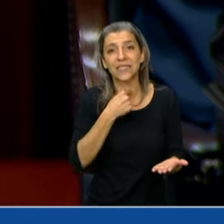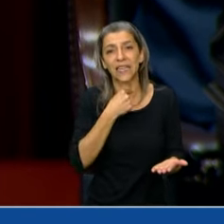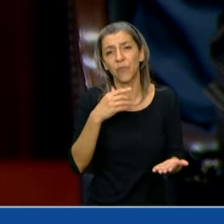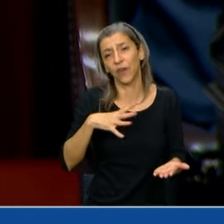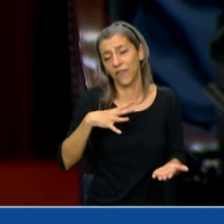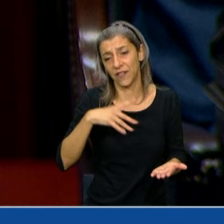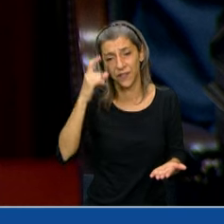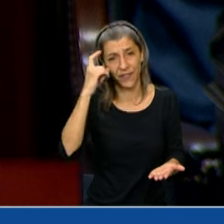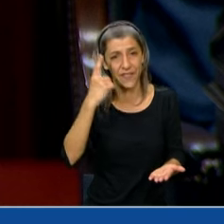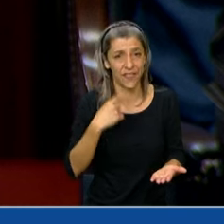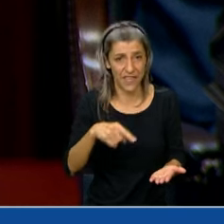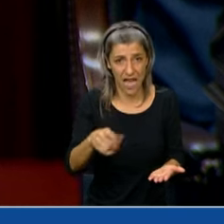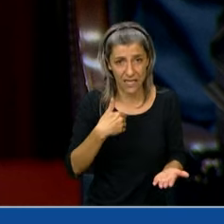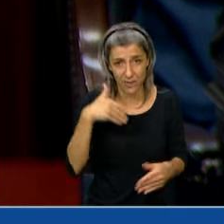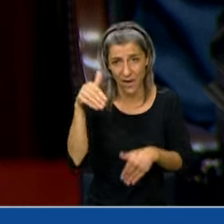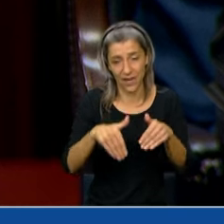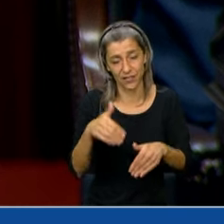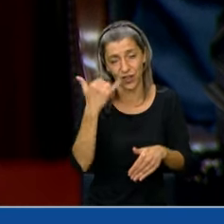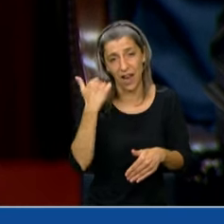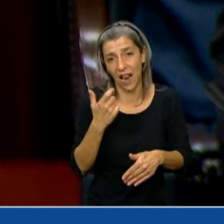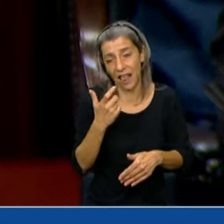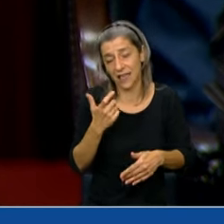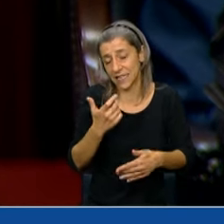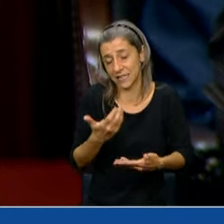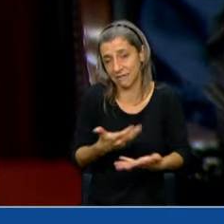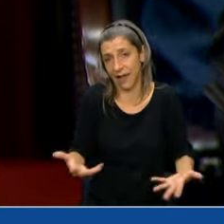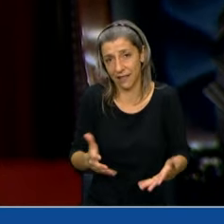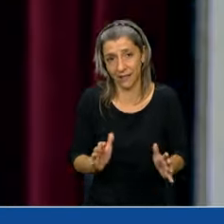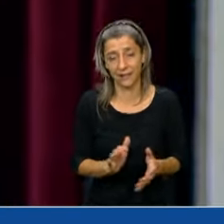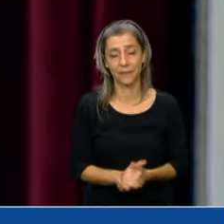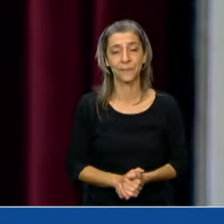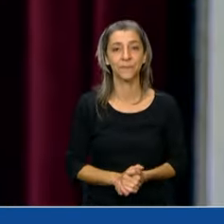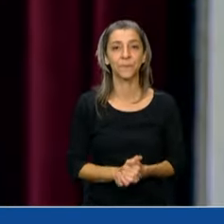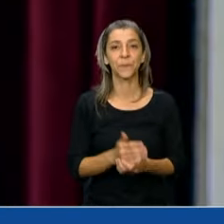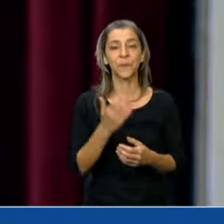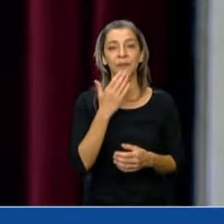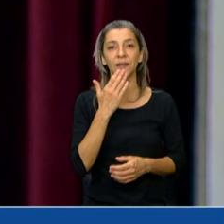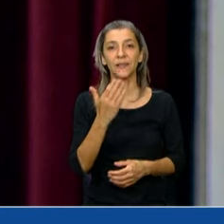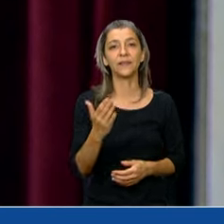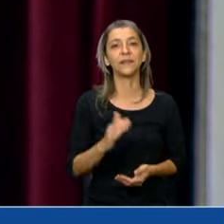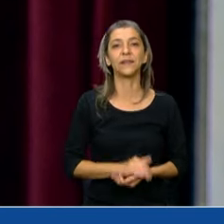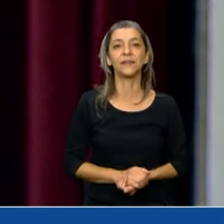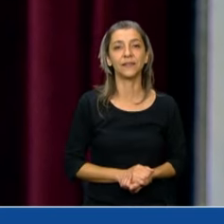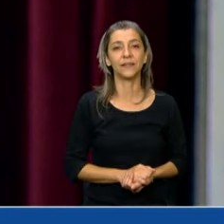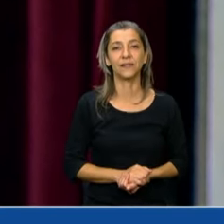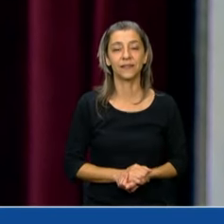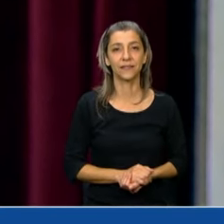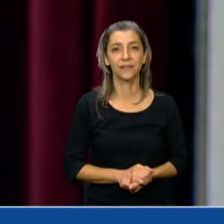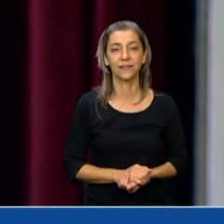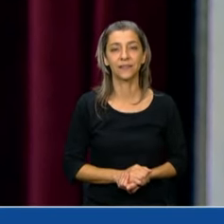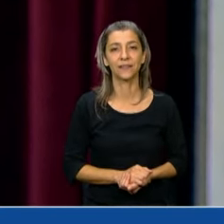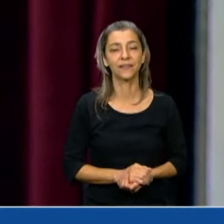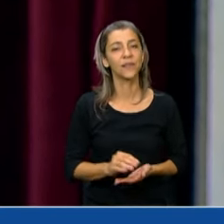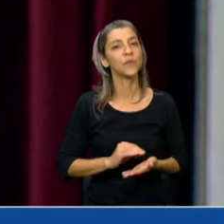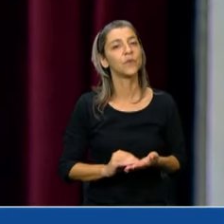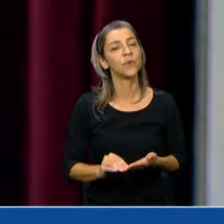elecciones ya es tarde Gracias gracias señora diputada tiene la